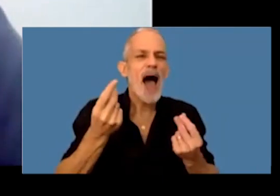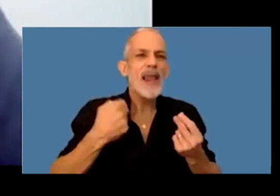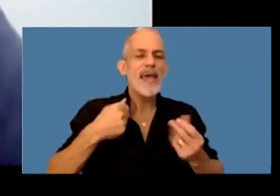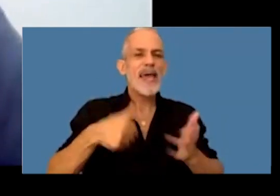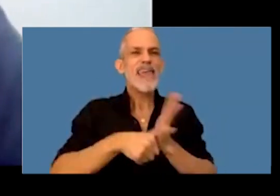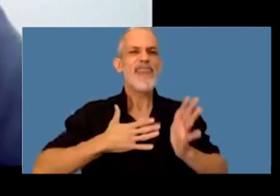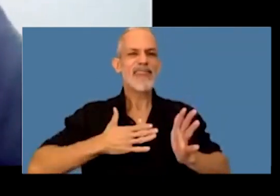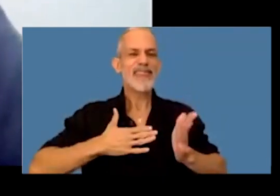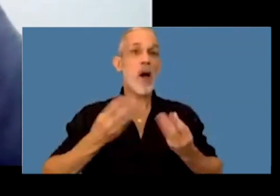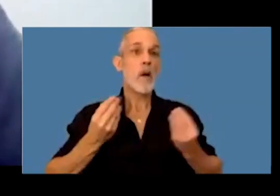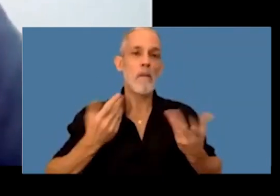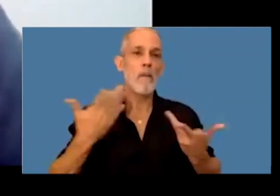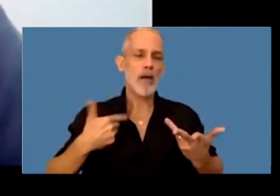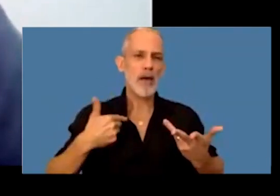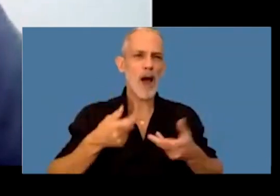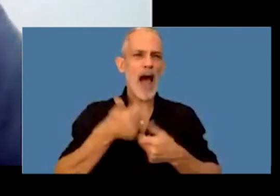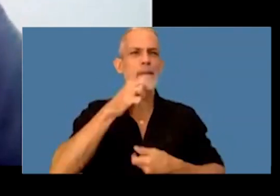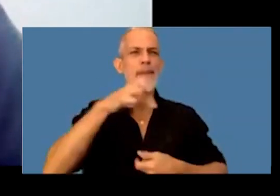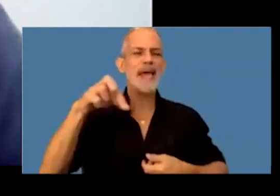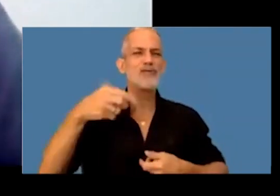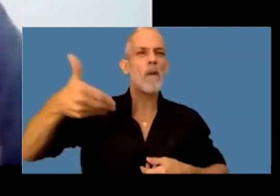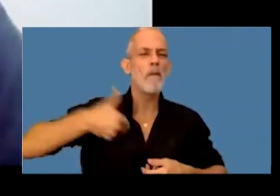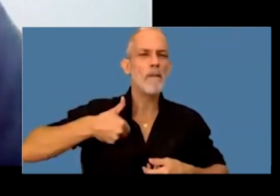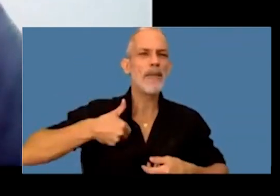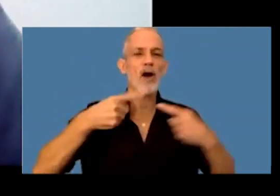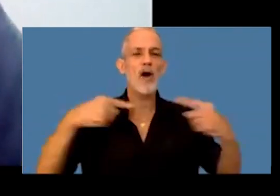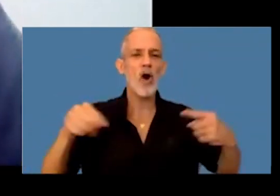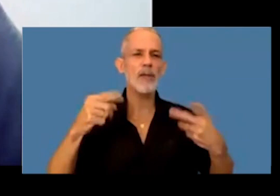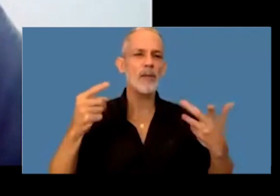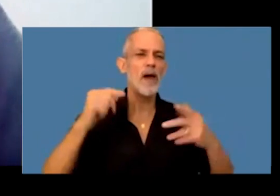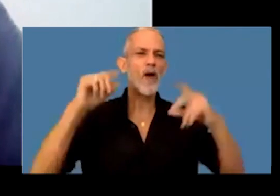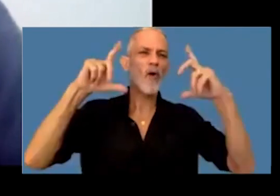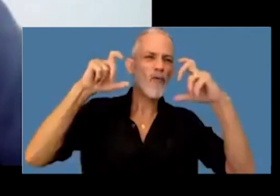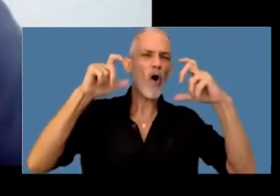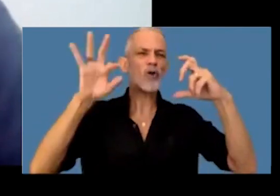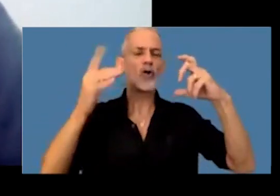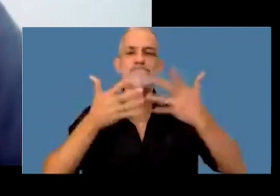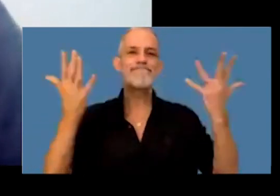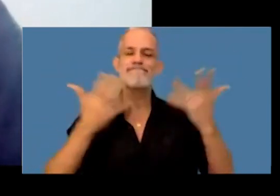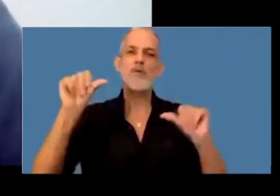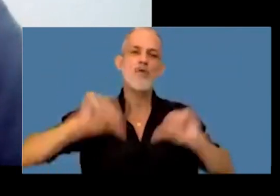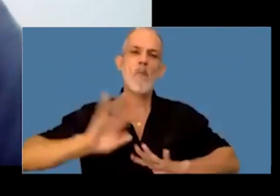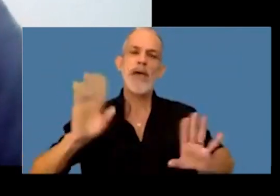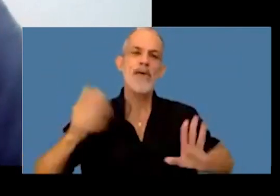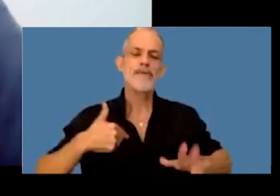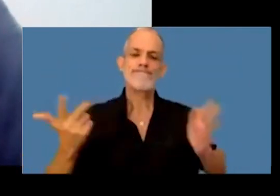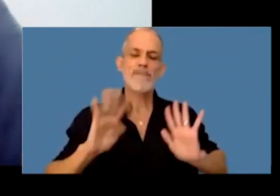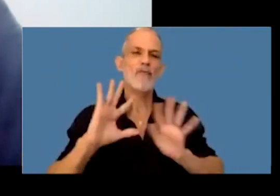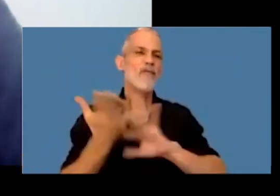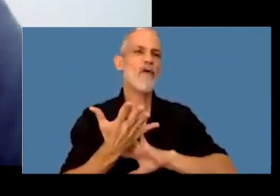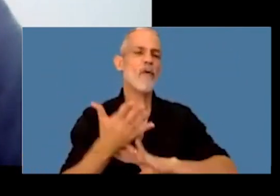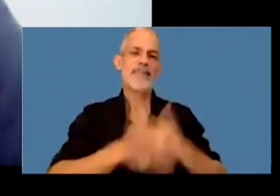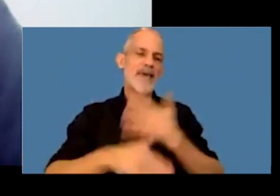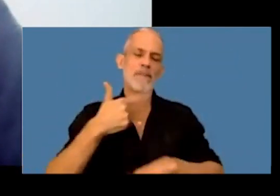porque la aplicación le pide datos biométricos, no puede obedecer justamente las indicaciones que le pide